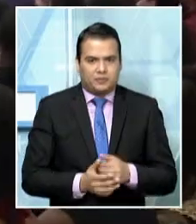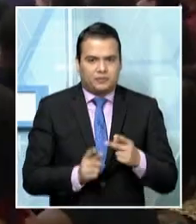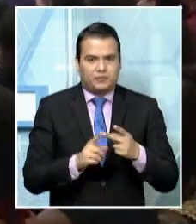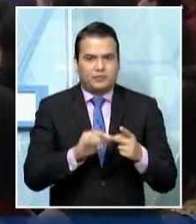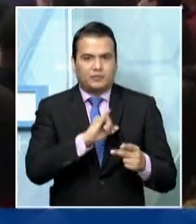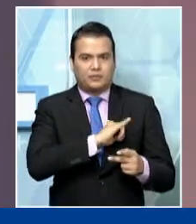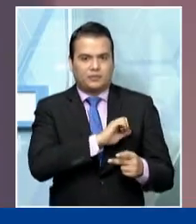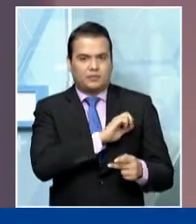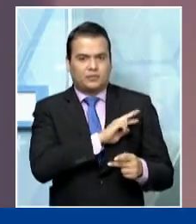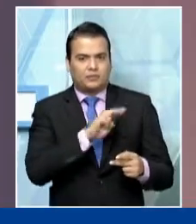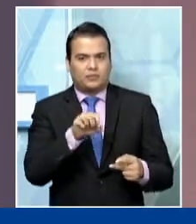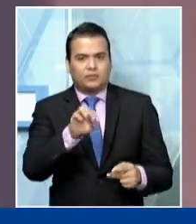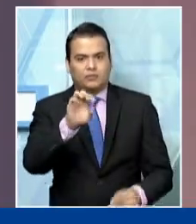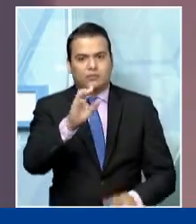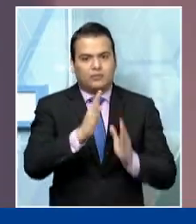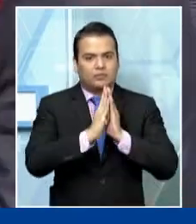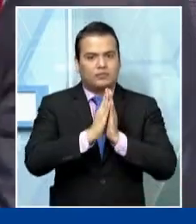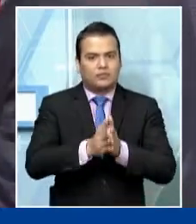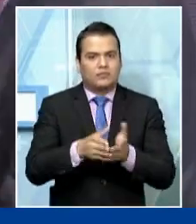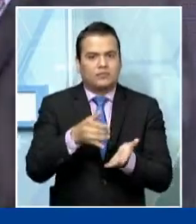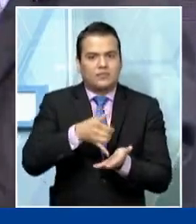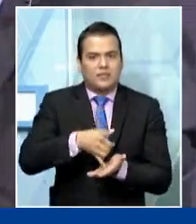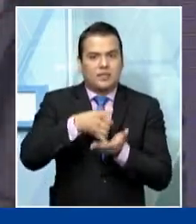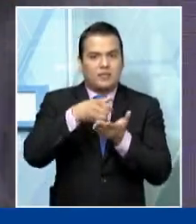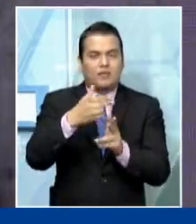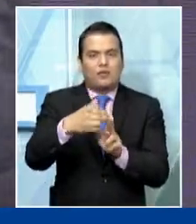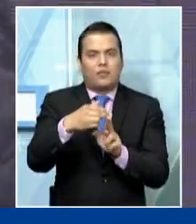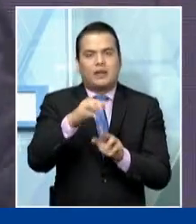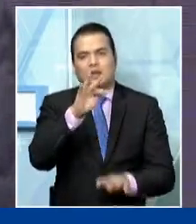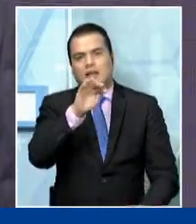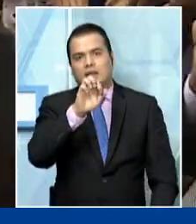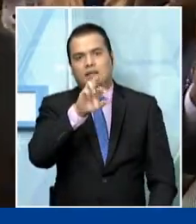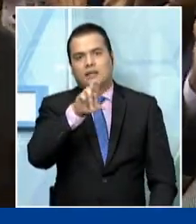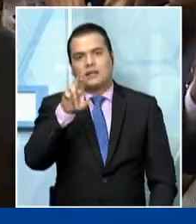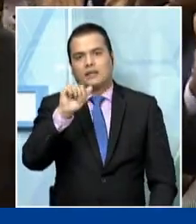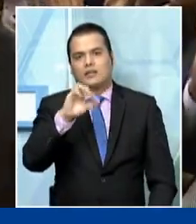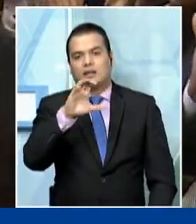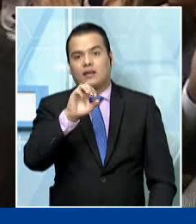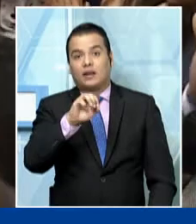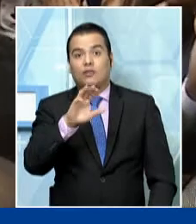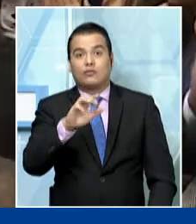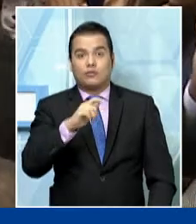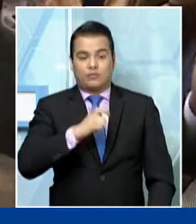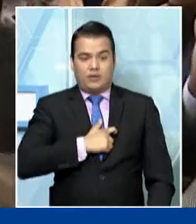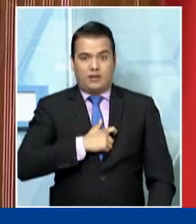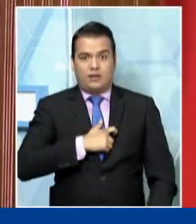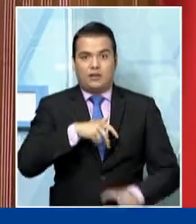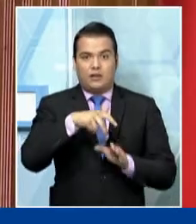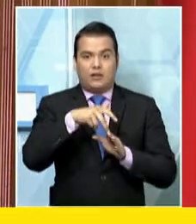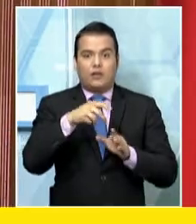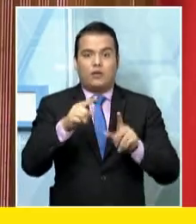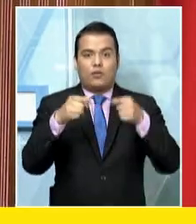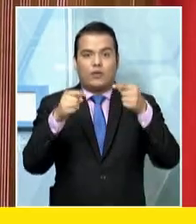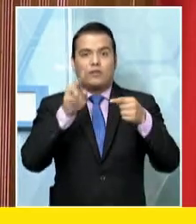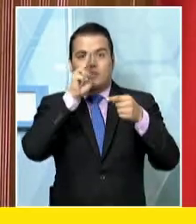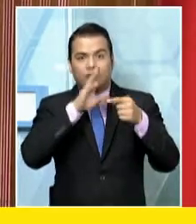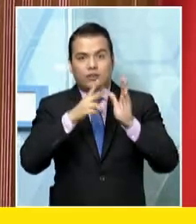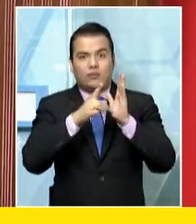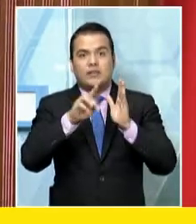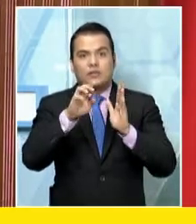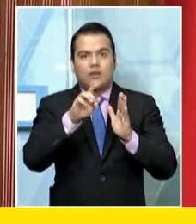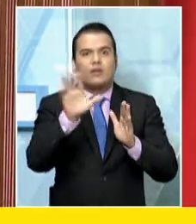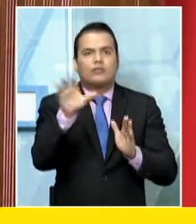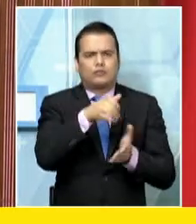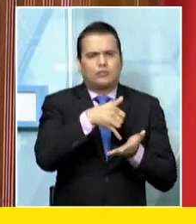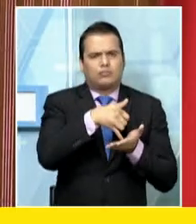Indervalle tendrá el 9 de diciembre la noche de gala del Terraco de Oro, que premiará a los campeones de los Juegos Nacionales 2019. Donde tuvimos la oportunidad